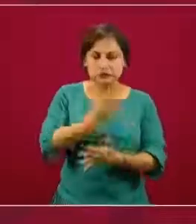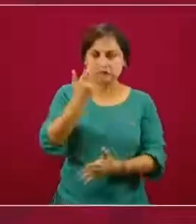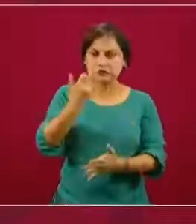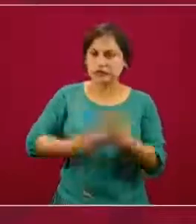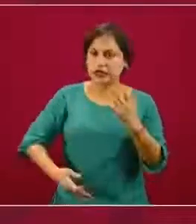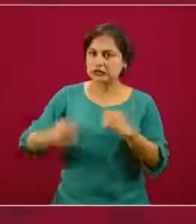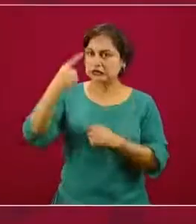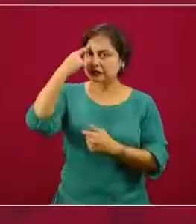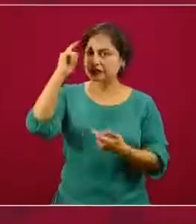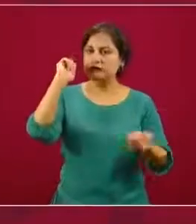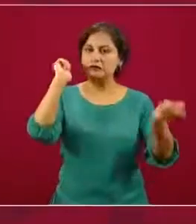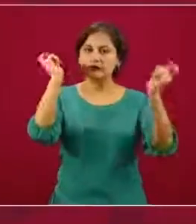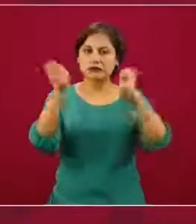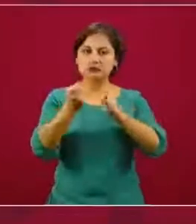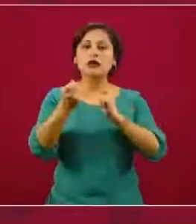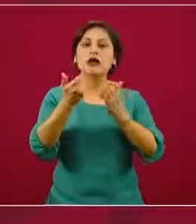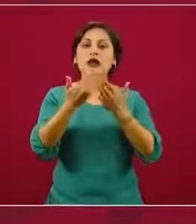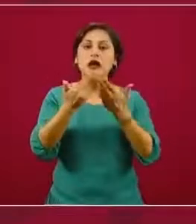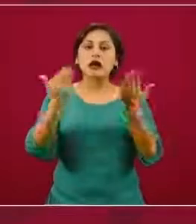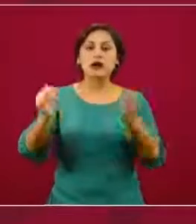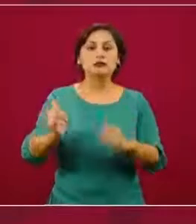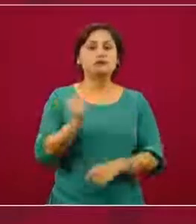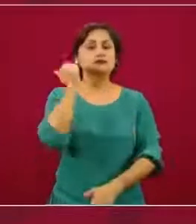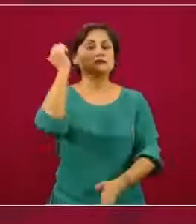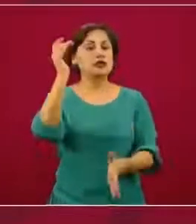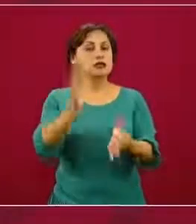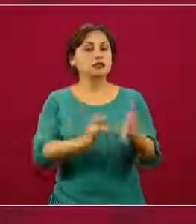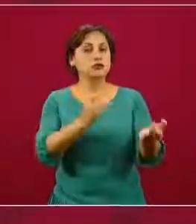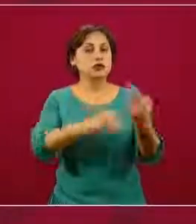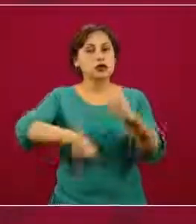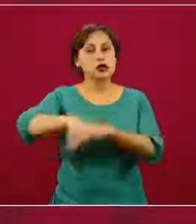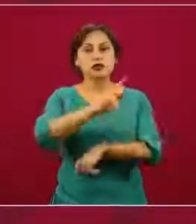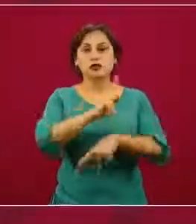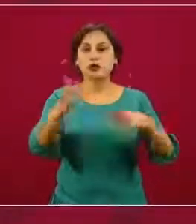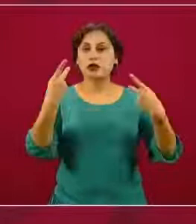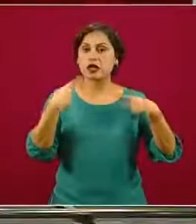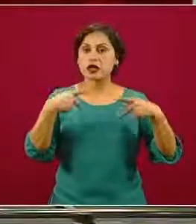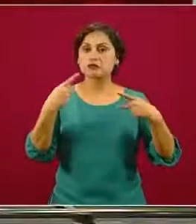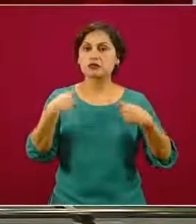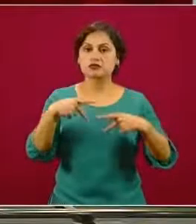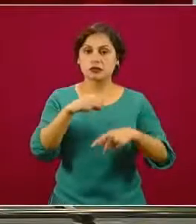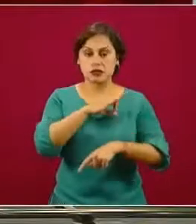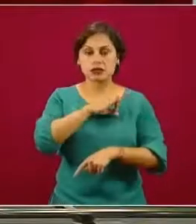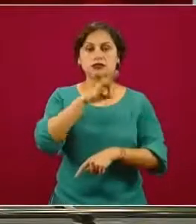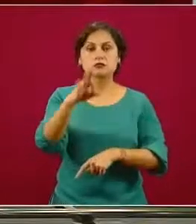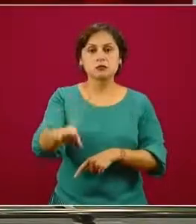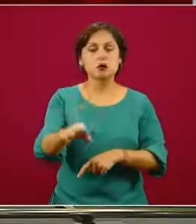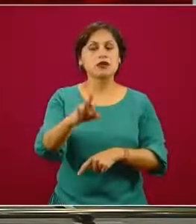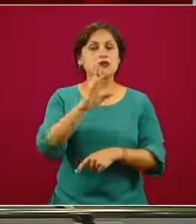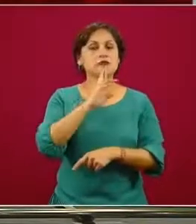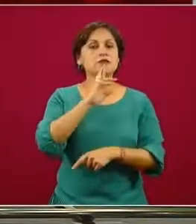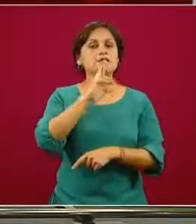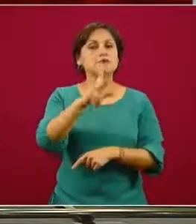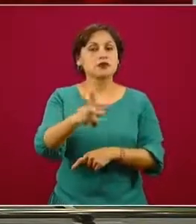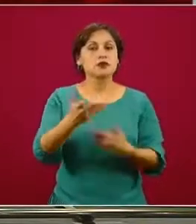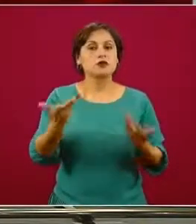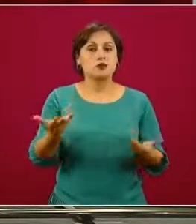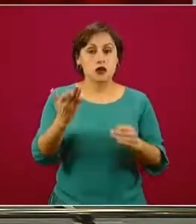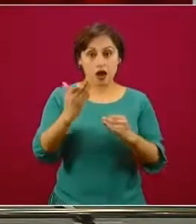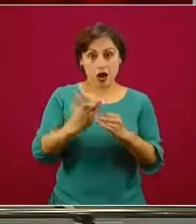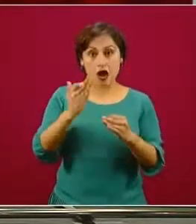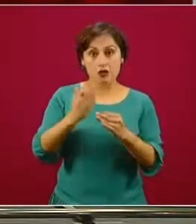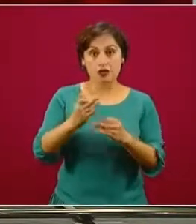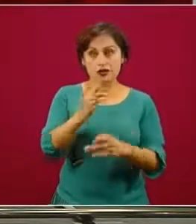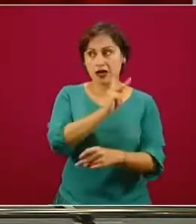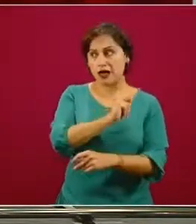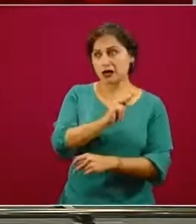elementos que exacerban las crisis, que dañan. Una crisis de esta naturaleza, por ser una crisis colectiva, se tiene